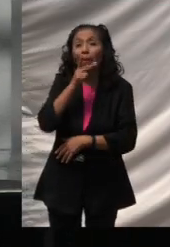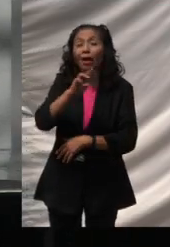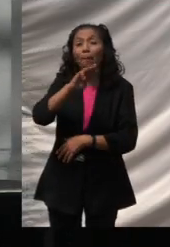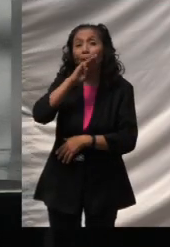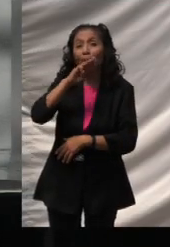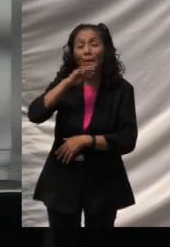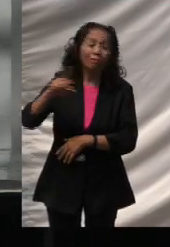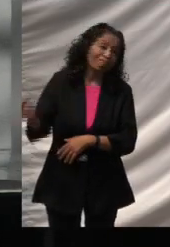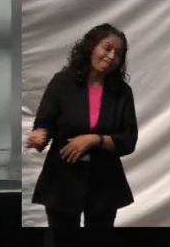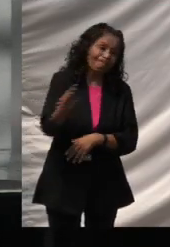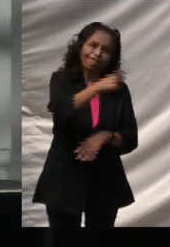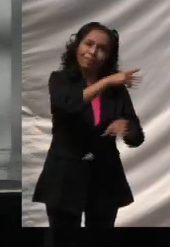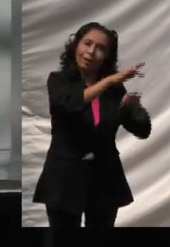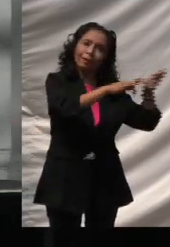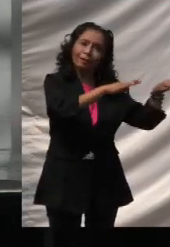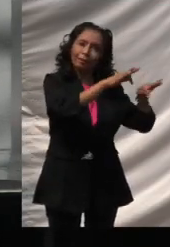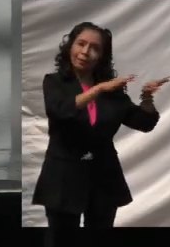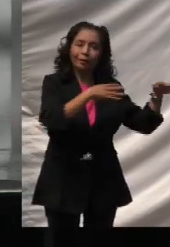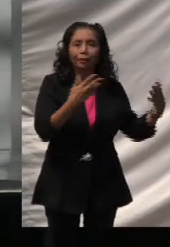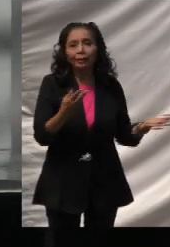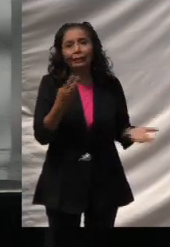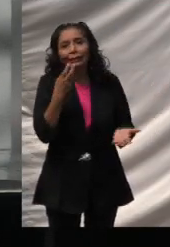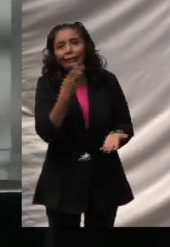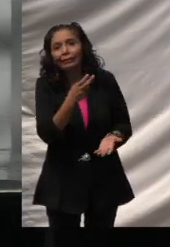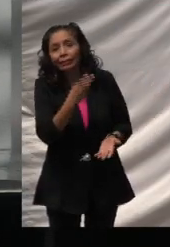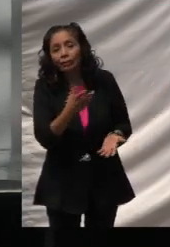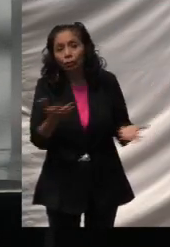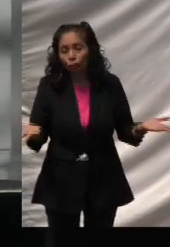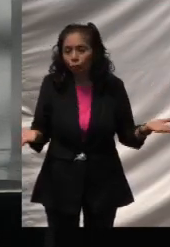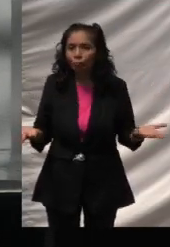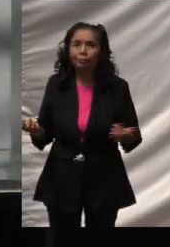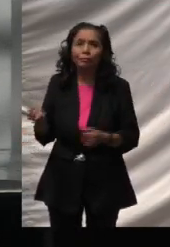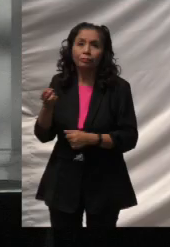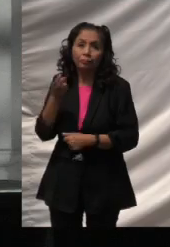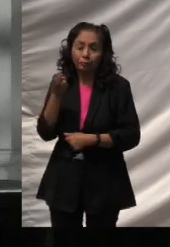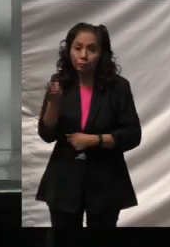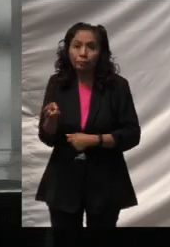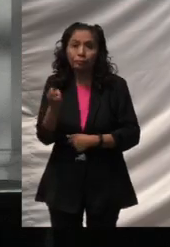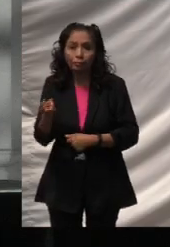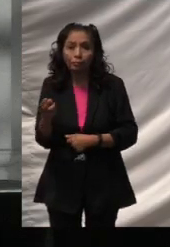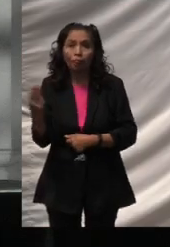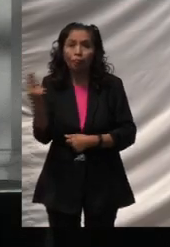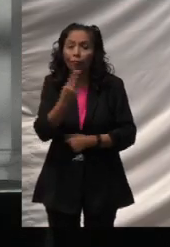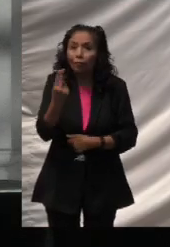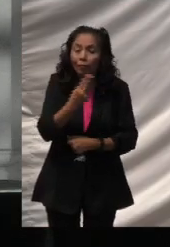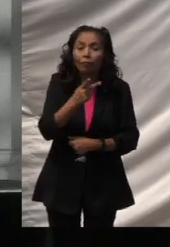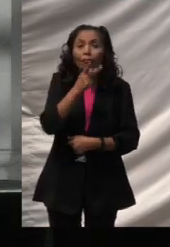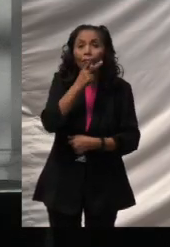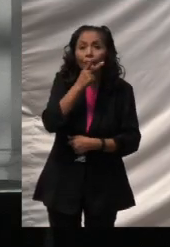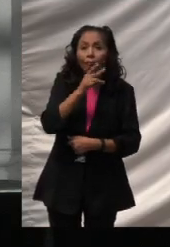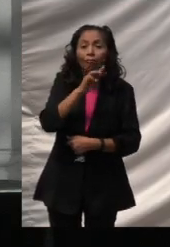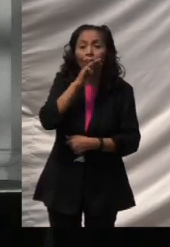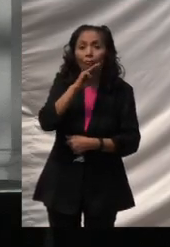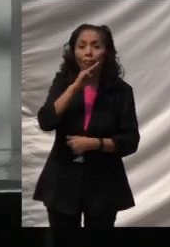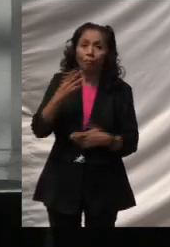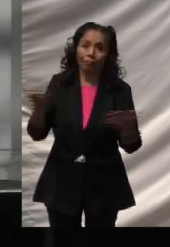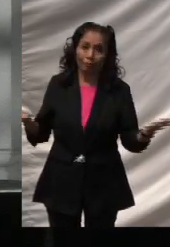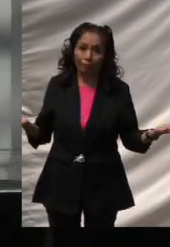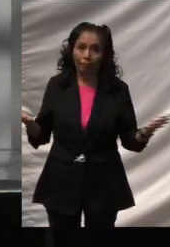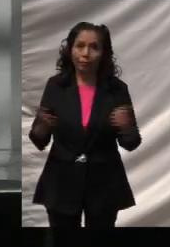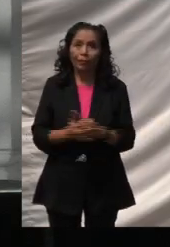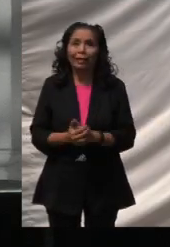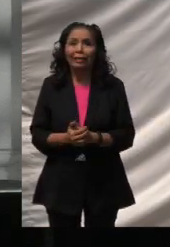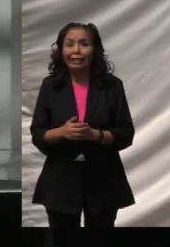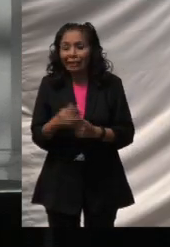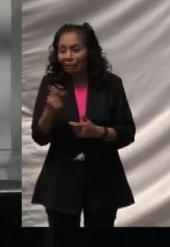irse a trabajar. Esto implicaba un gran reto para ella porque ella necesitaba a sus padres, debido a que eran muchos